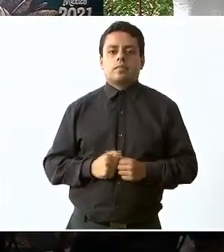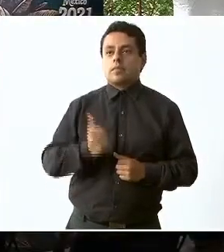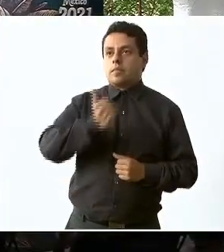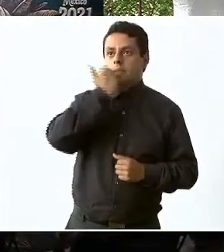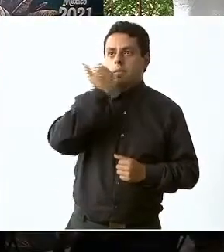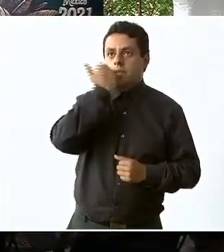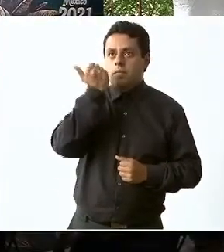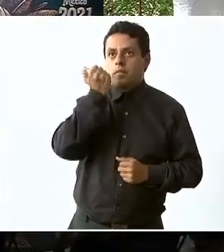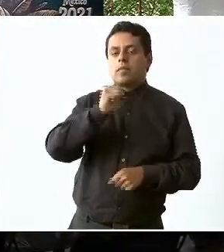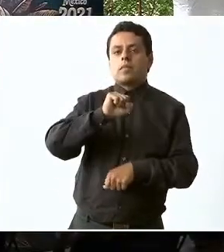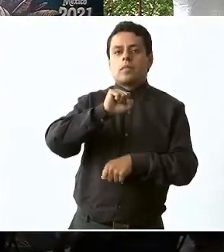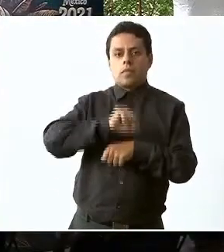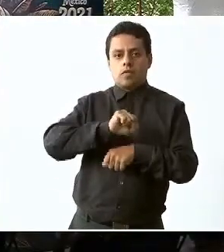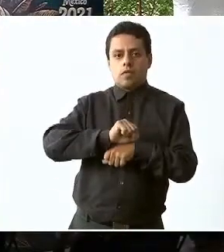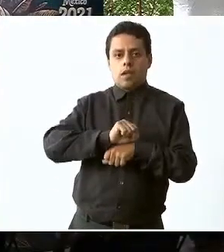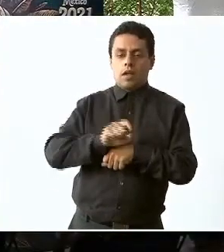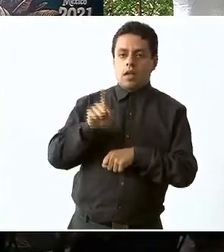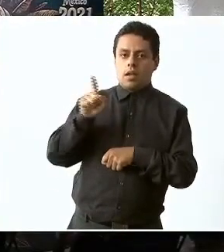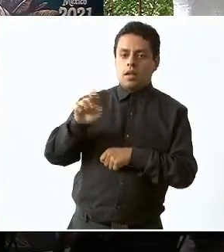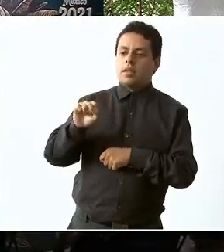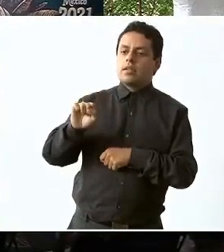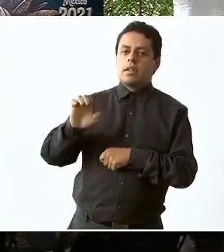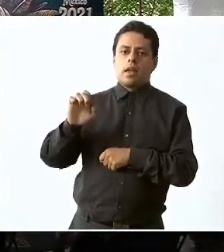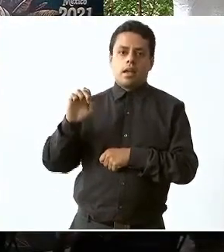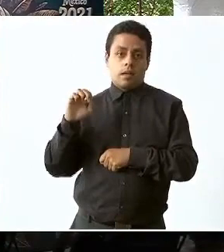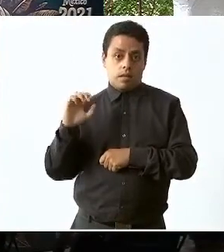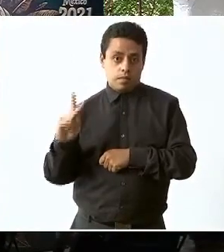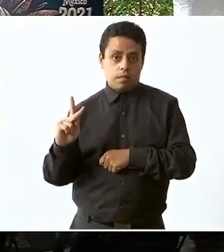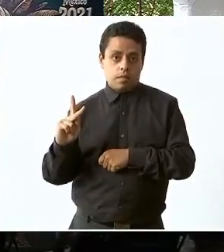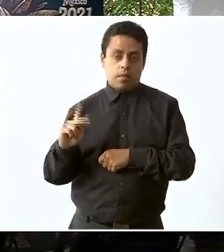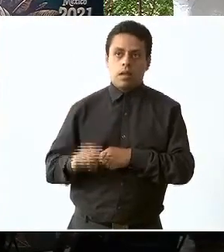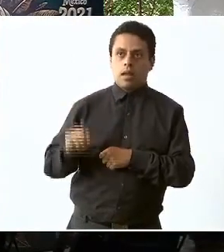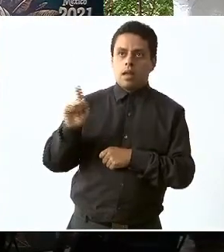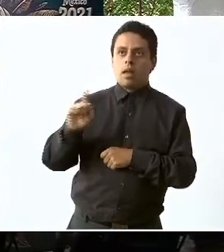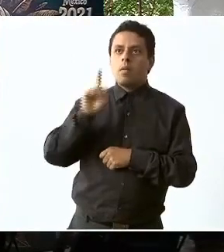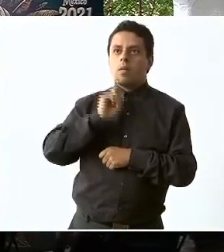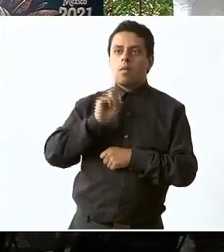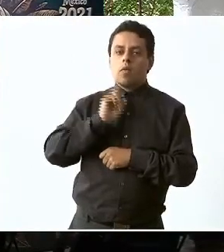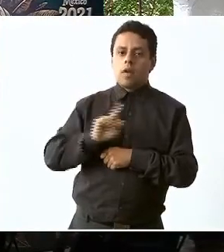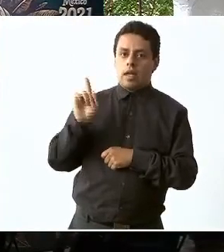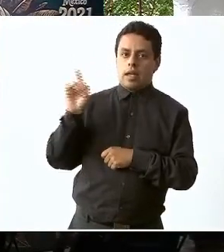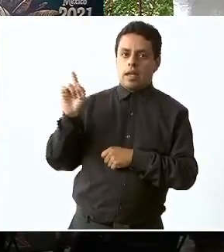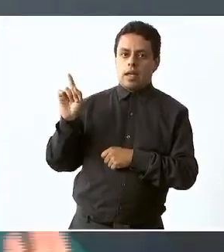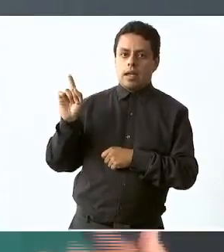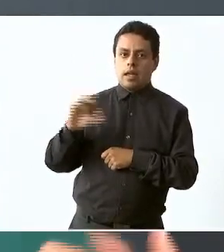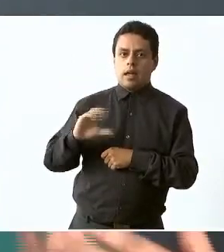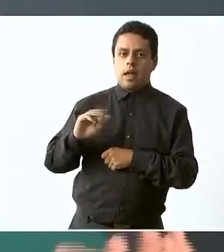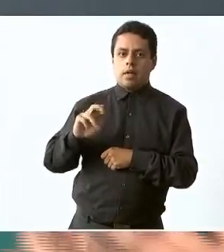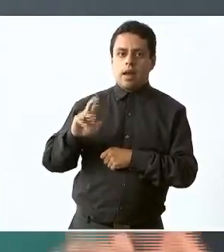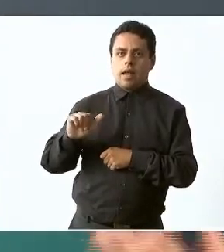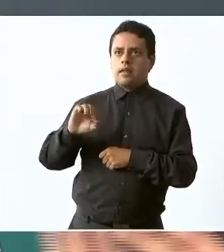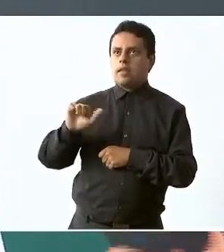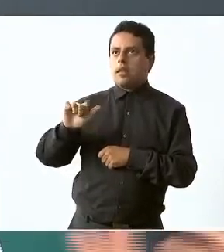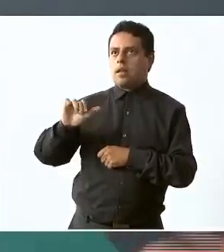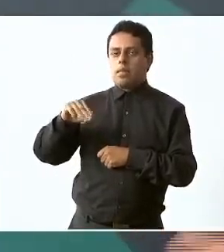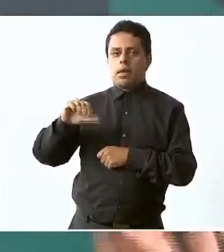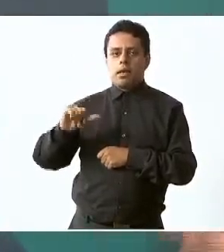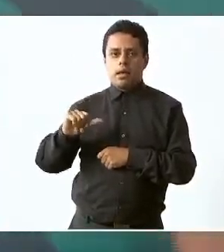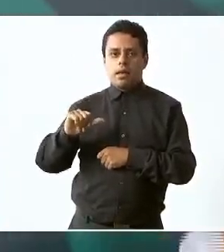Estudiantes de secundaria de la Secretaría de Educación Pública, Mitzia Ilani Cabrera Salamanca.